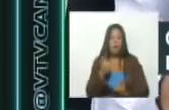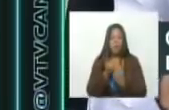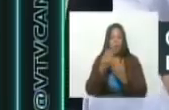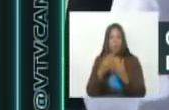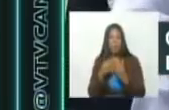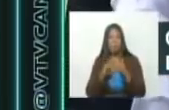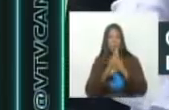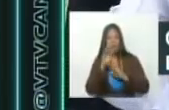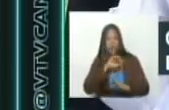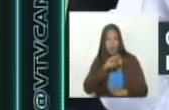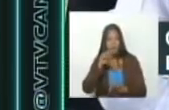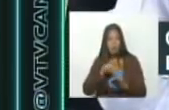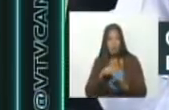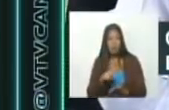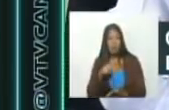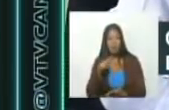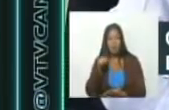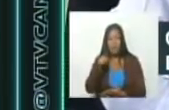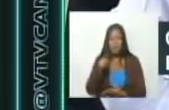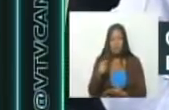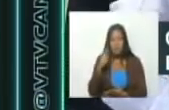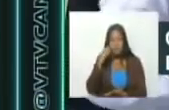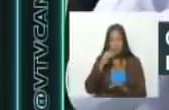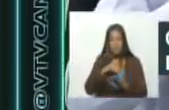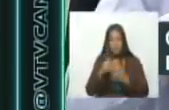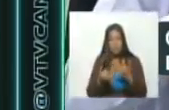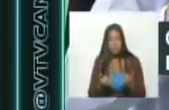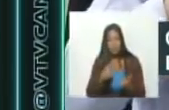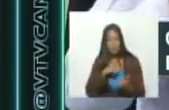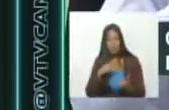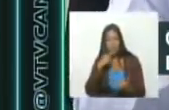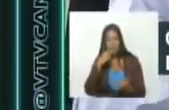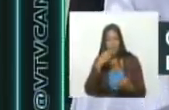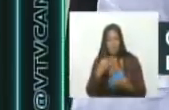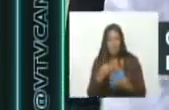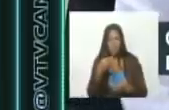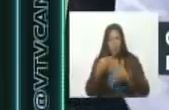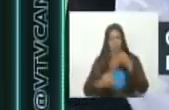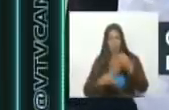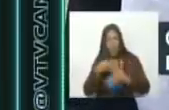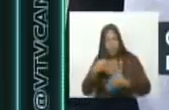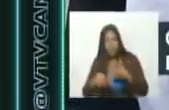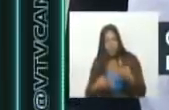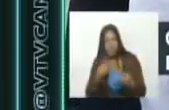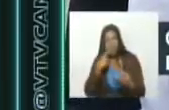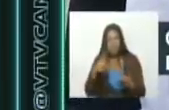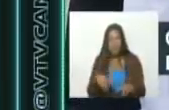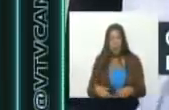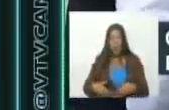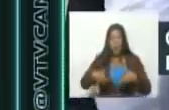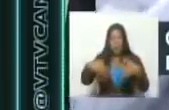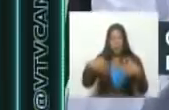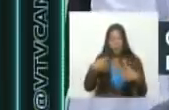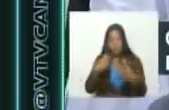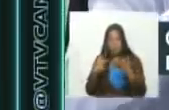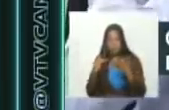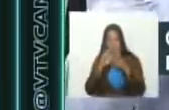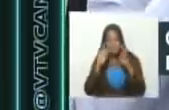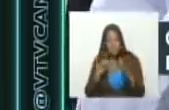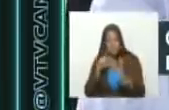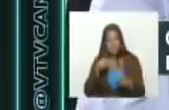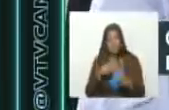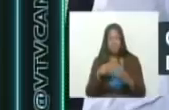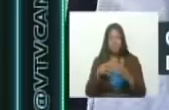el desarrollo de la nación, y eso es lo que se está planteando. Nosotros hablamos de justicia, ellos hablan de enriquecimiento absoluto,